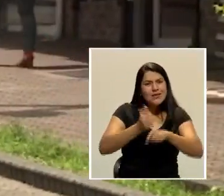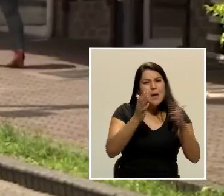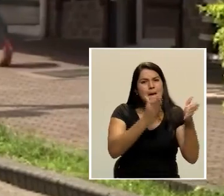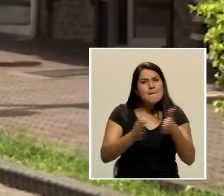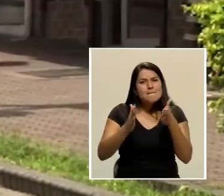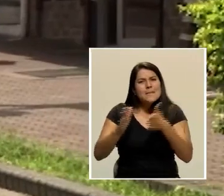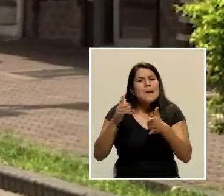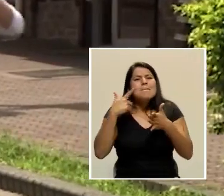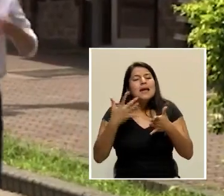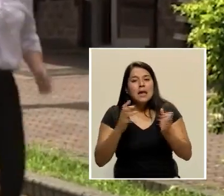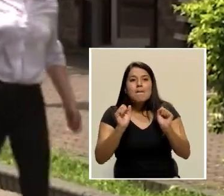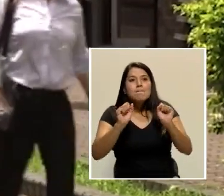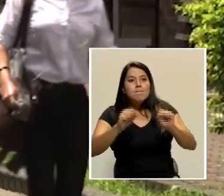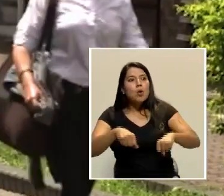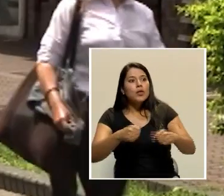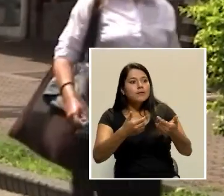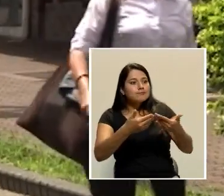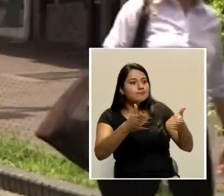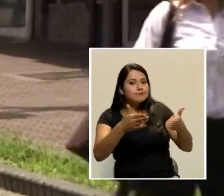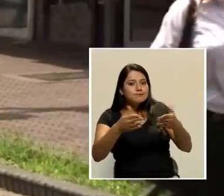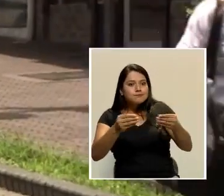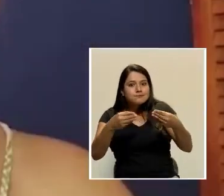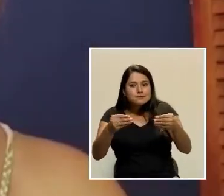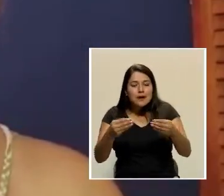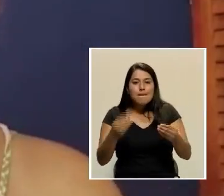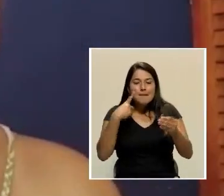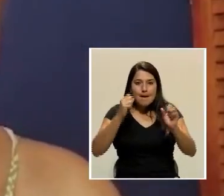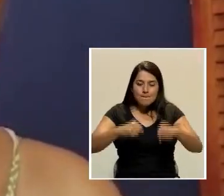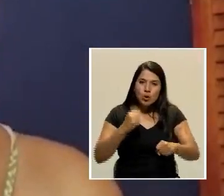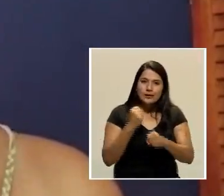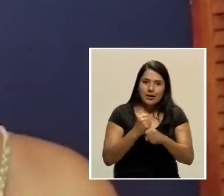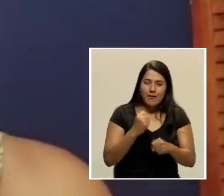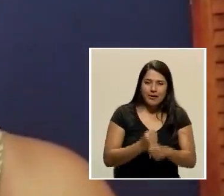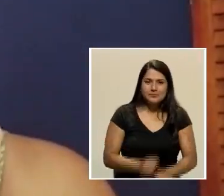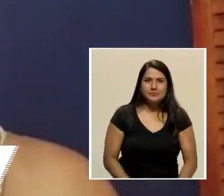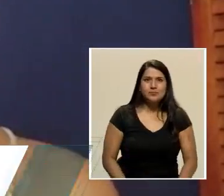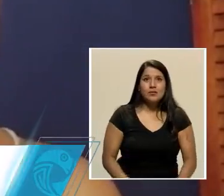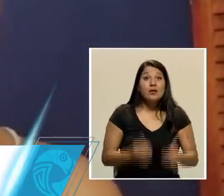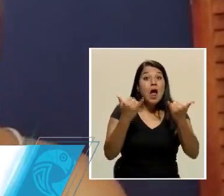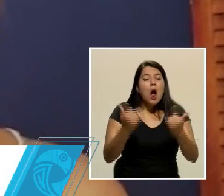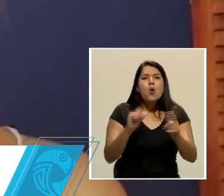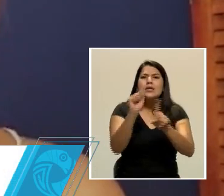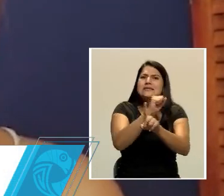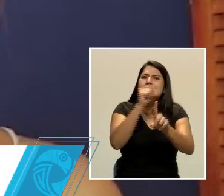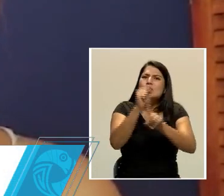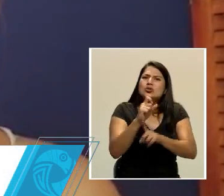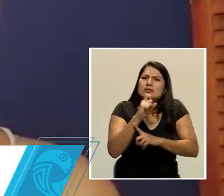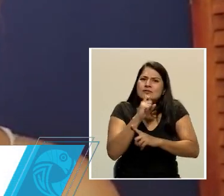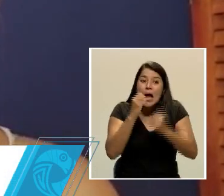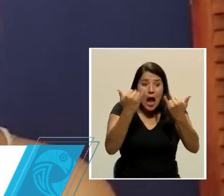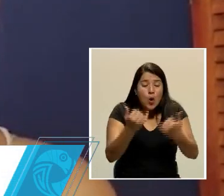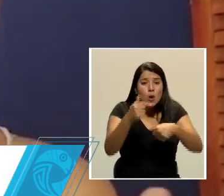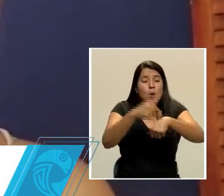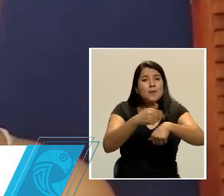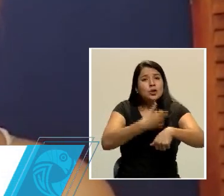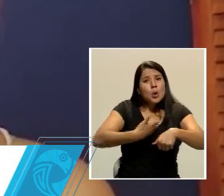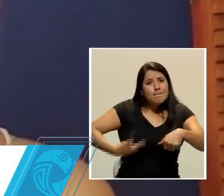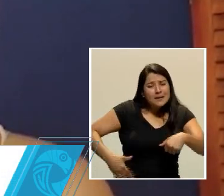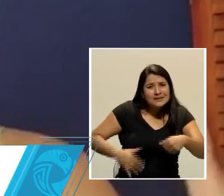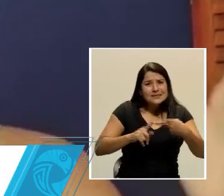ha perdido el país. Ante este crecimiento en el desempleo, los diputados de oposición pidieron al gobierno ejercer de inmediato